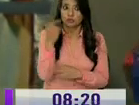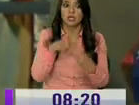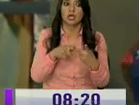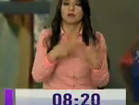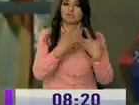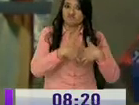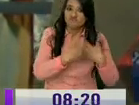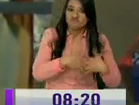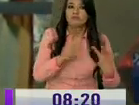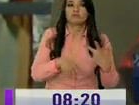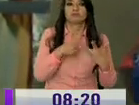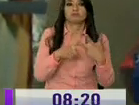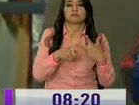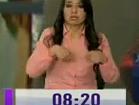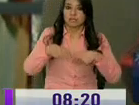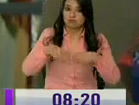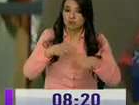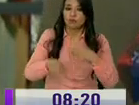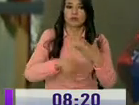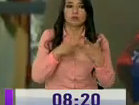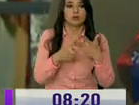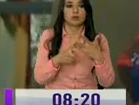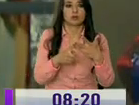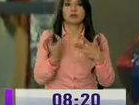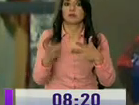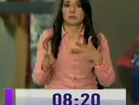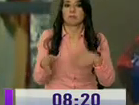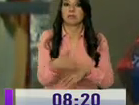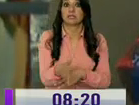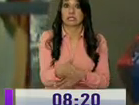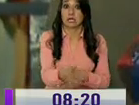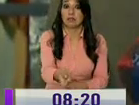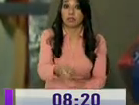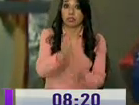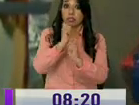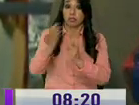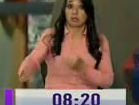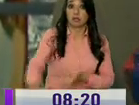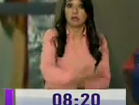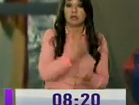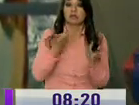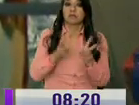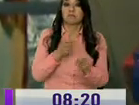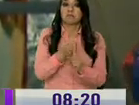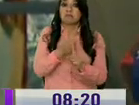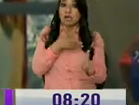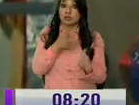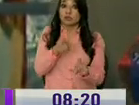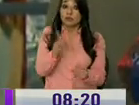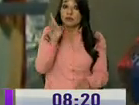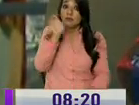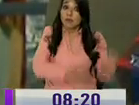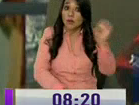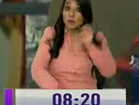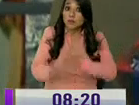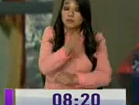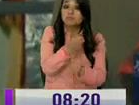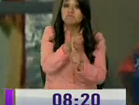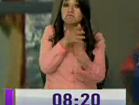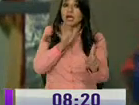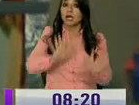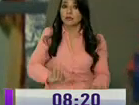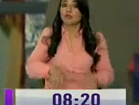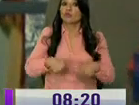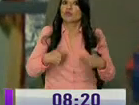va a impactar en el transporte y va a impactar en la pesca. Por lo tanto, pues habrá que evaluar el impacto en estos